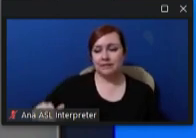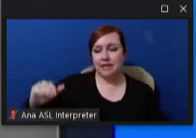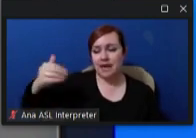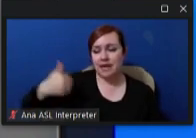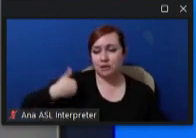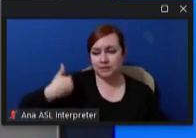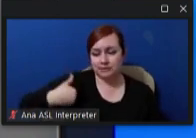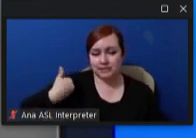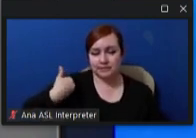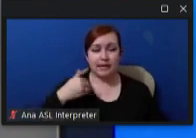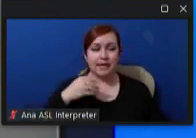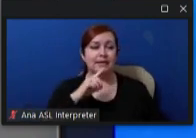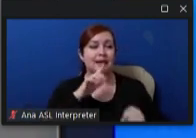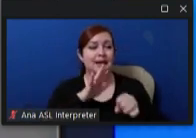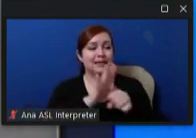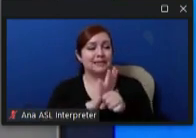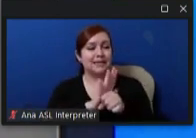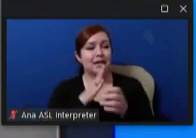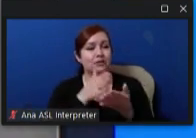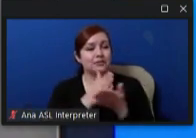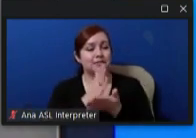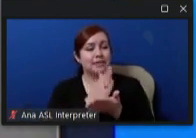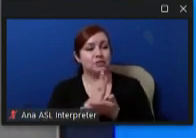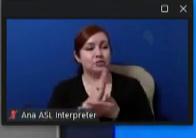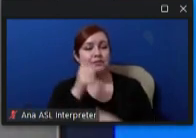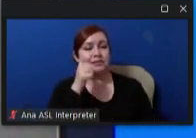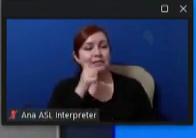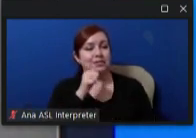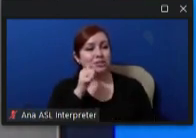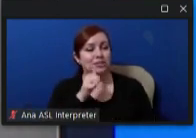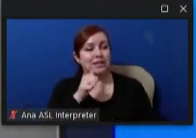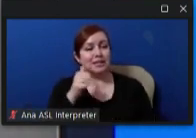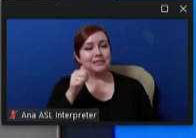derechos de niñas, adolescentes y mujeres,